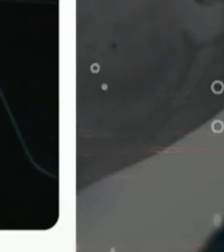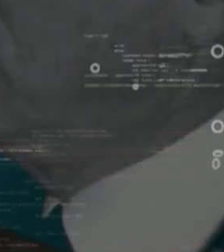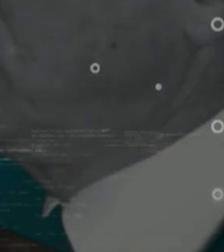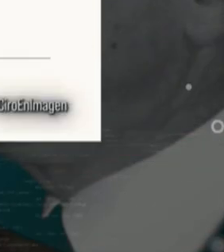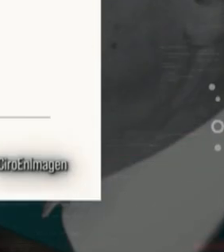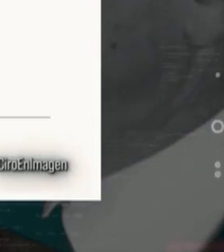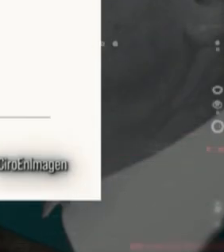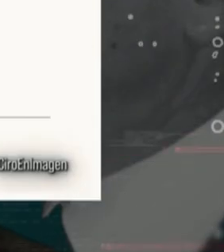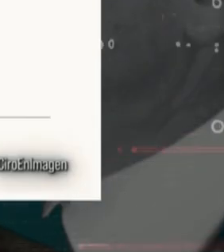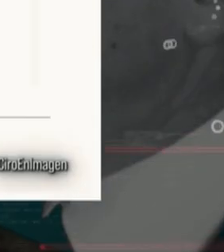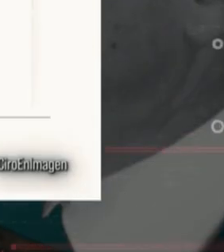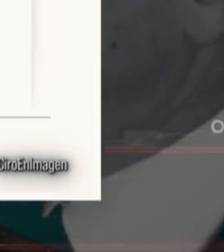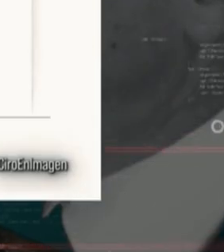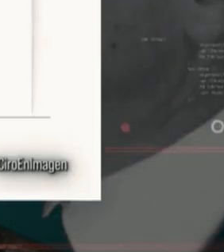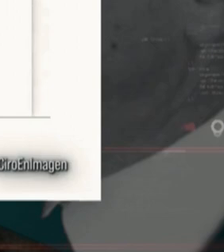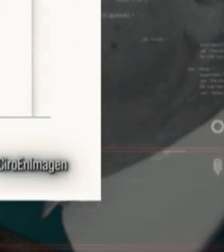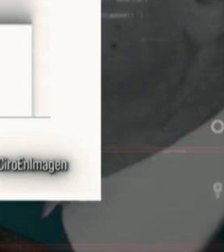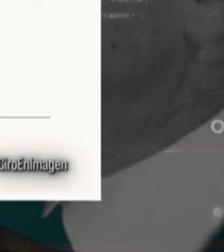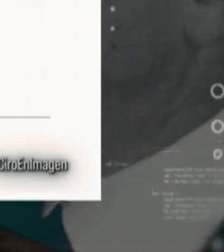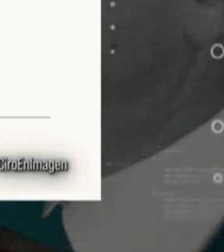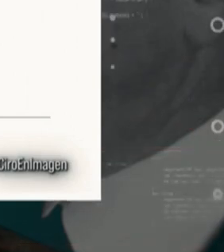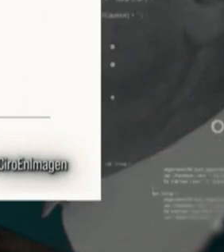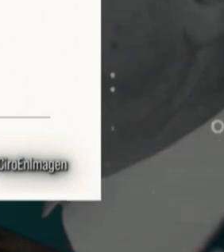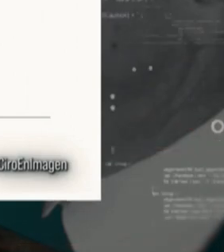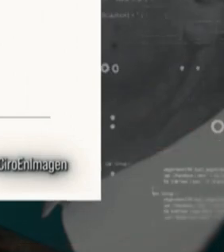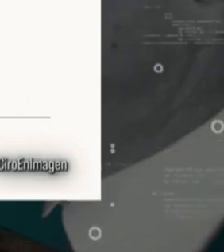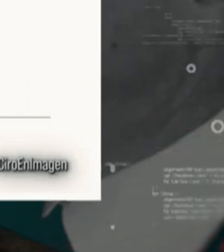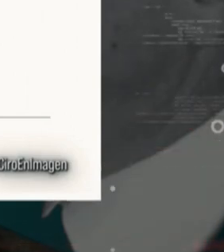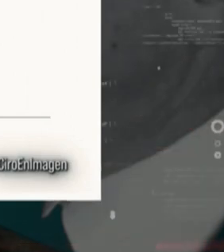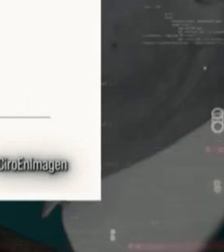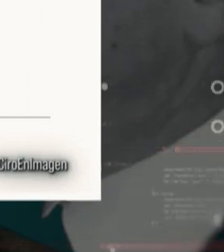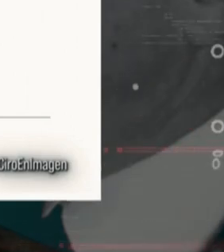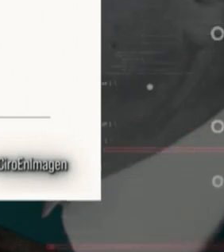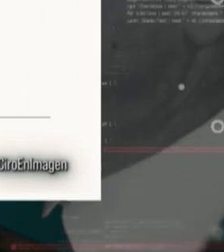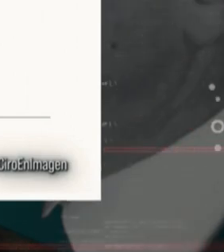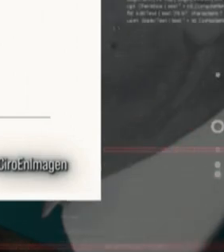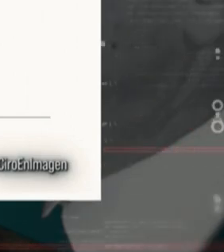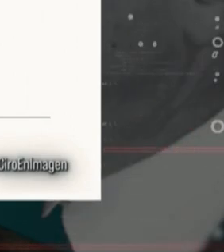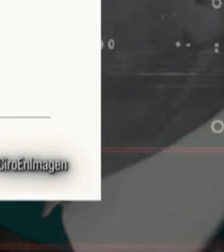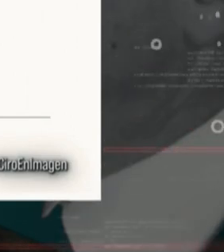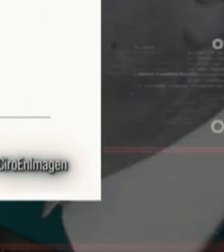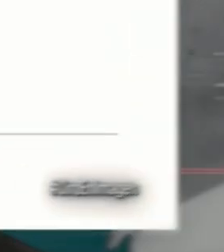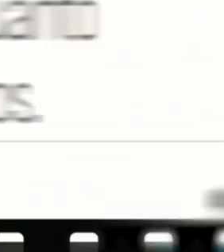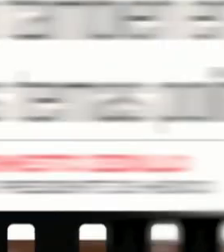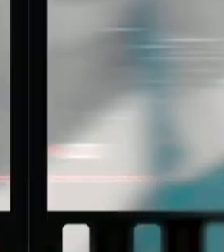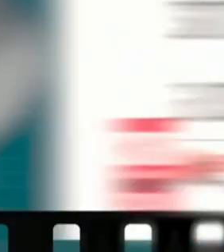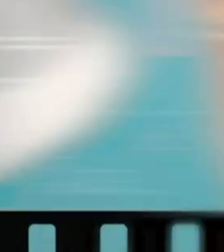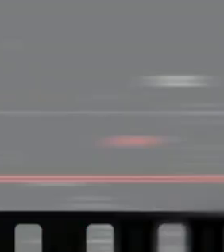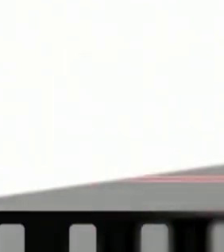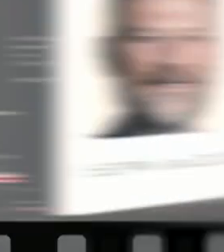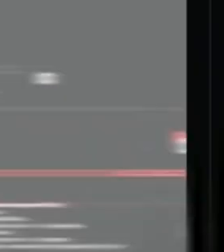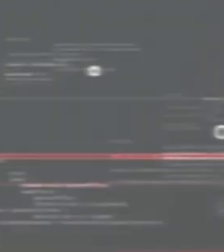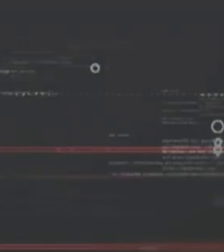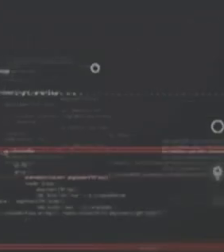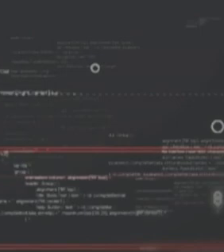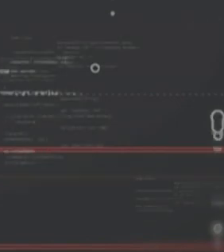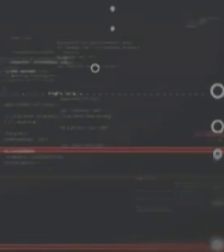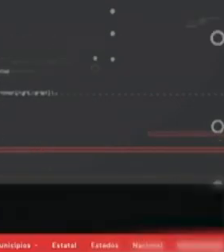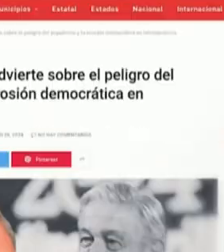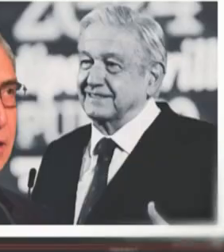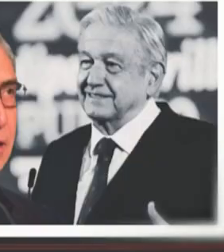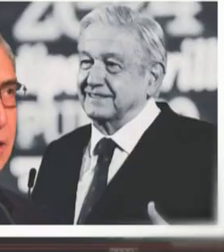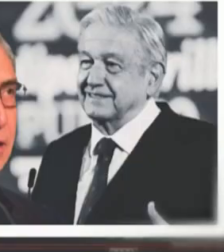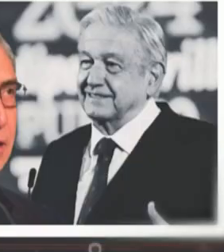proceso privatizador que sufrieron las instituciones del Estado a partir de la política neoliberal impuesta por los neoliberales.